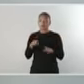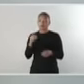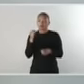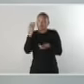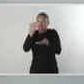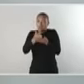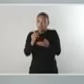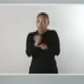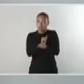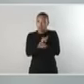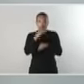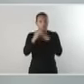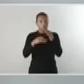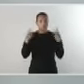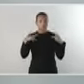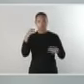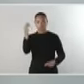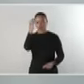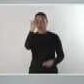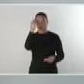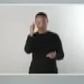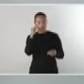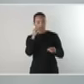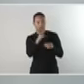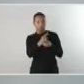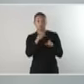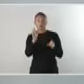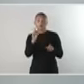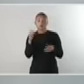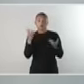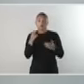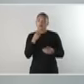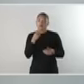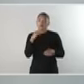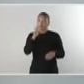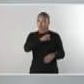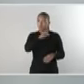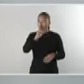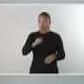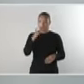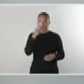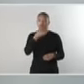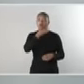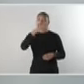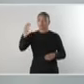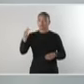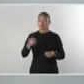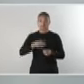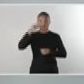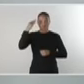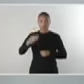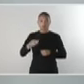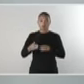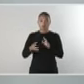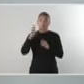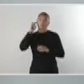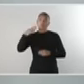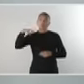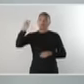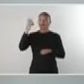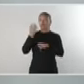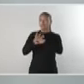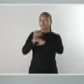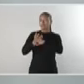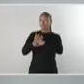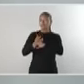elementos a la vista para poder denunciar cualquier uso indebido se acabaron los viajes a McAllen en vehículos oficiales y